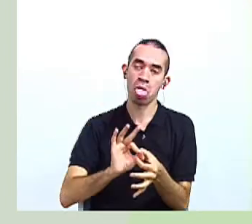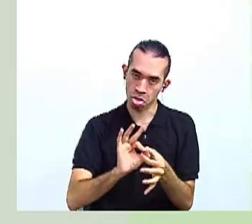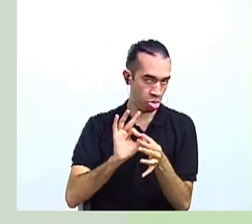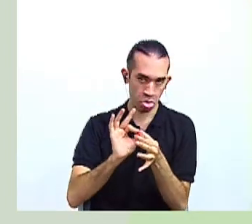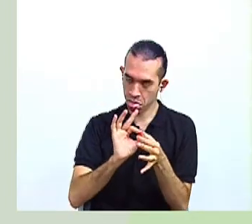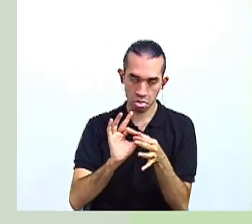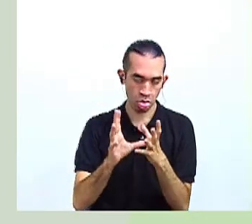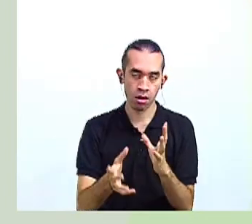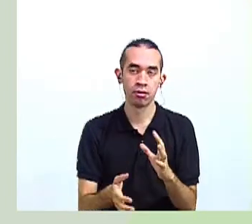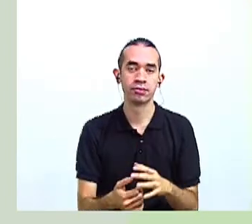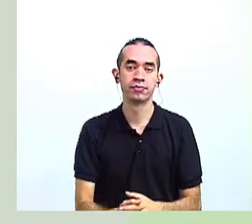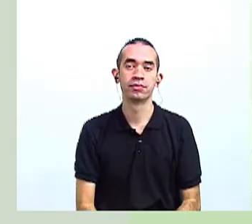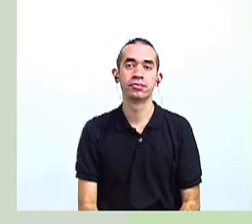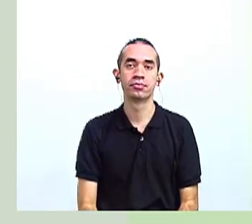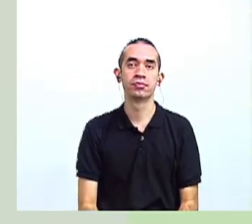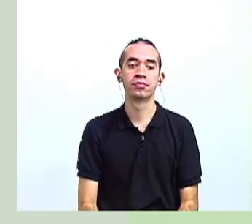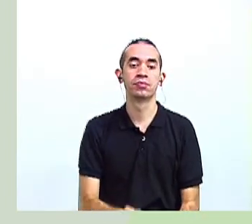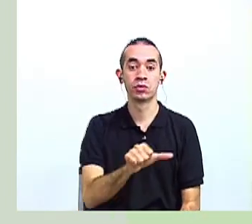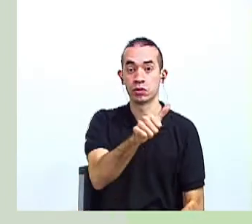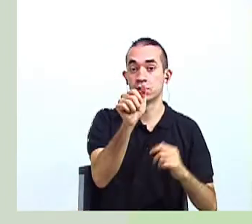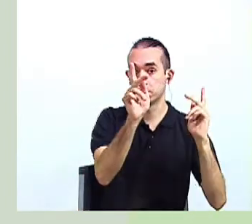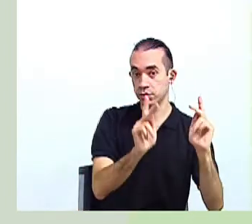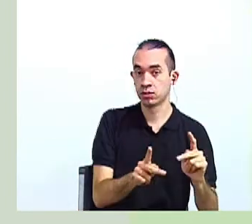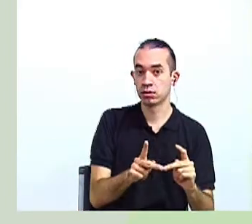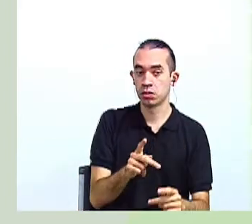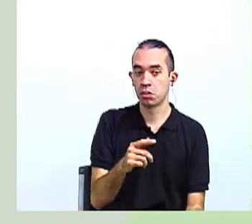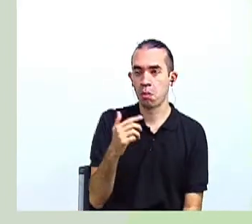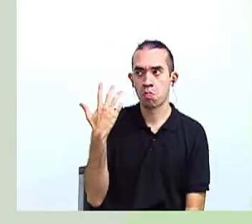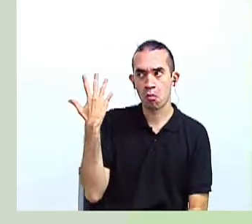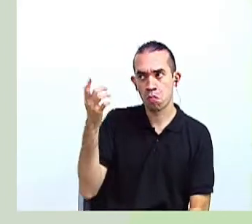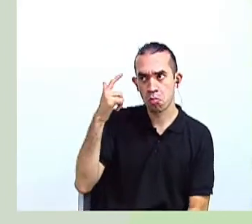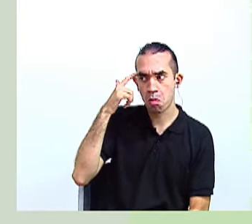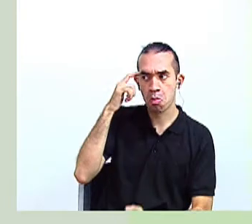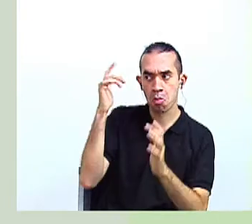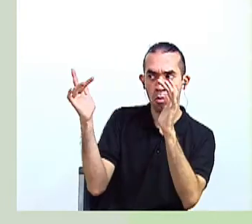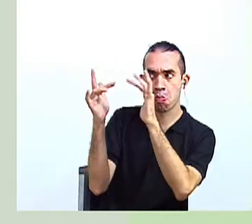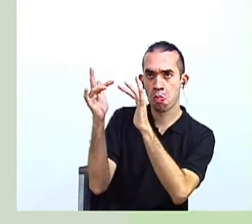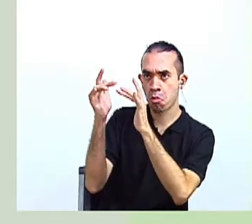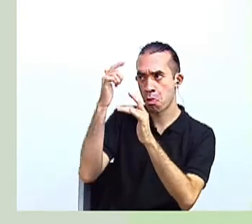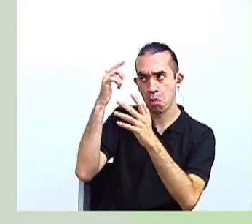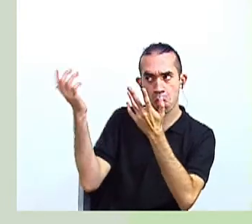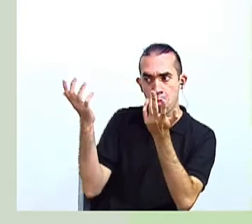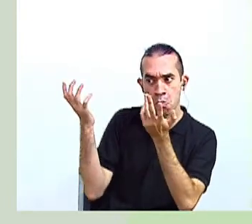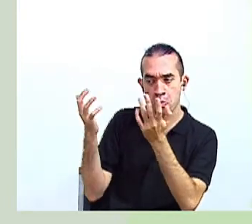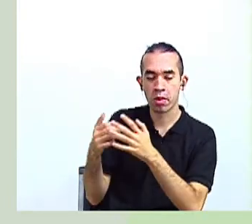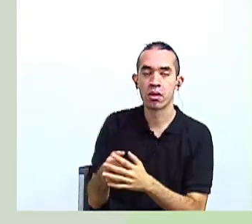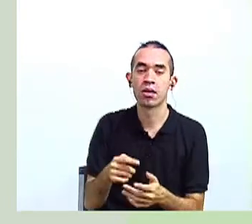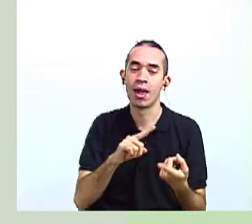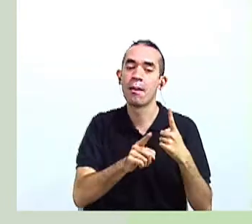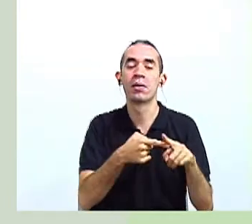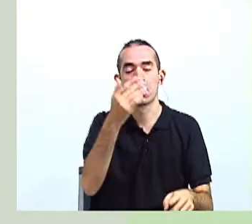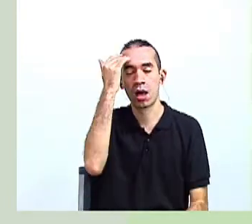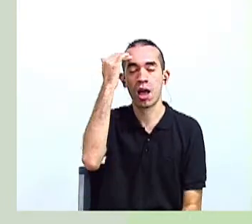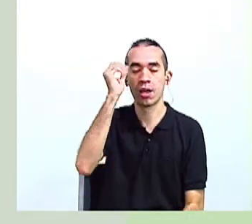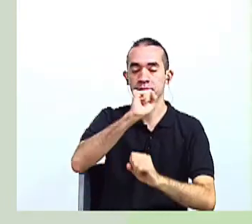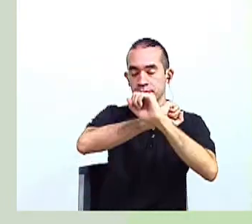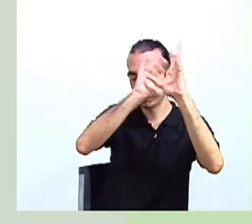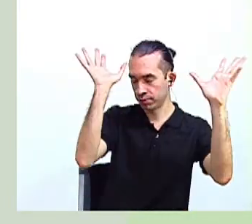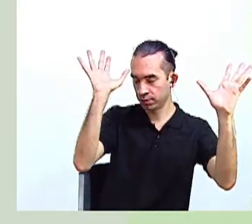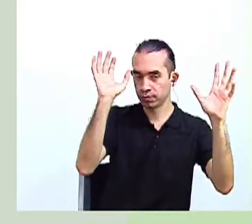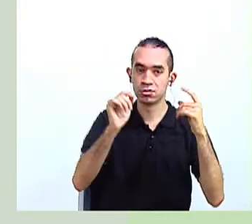pensamiento. Y la persona no sabe lo que estamos pensando, ¿sí? Mi amiga sabía exactamente dónde llegar, yo